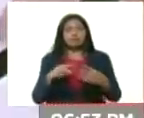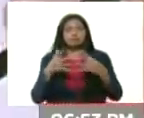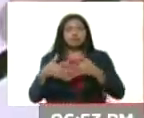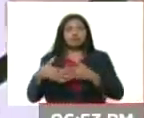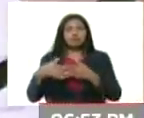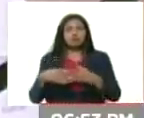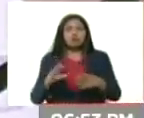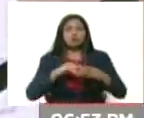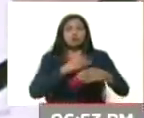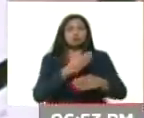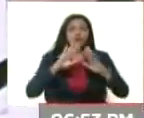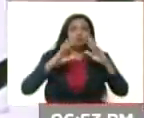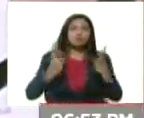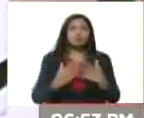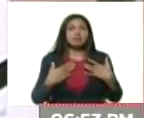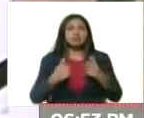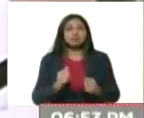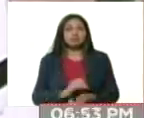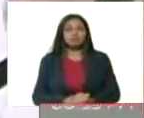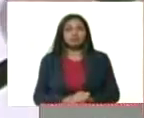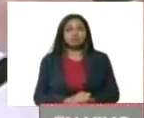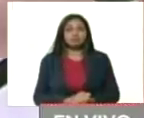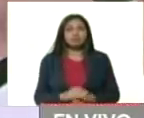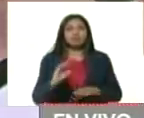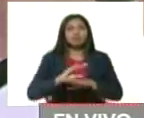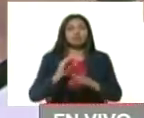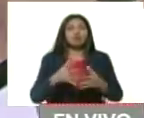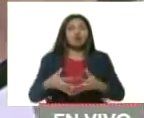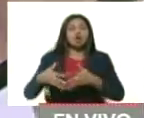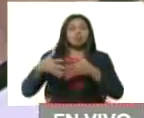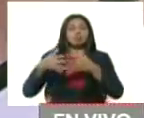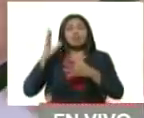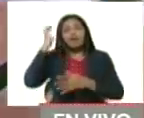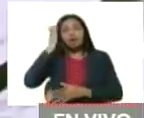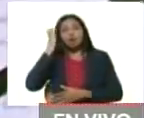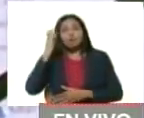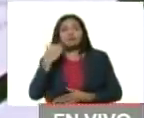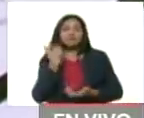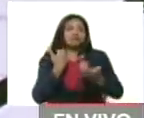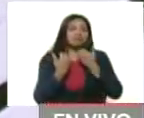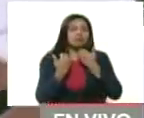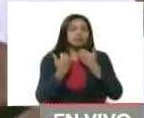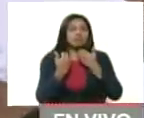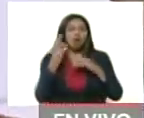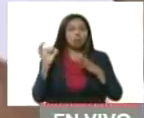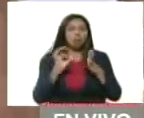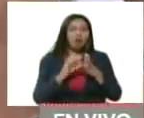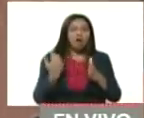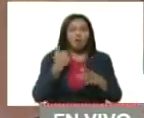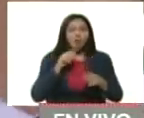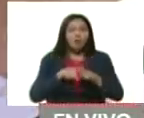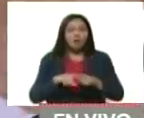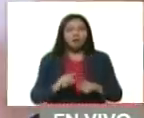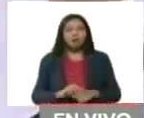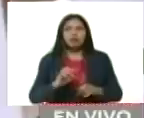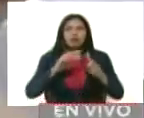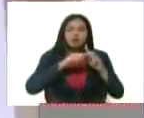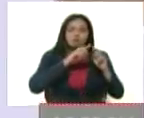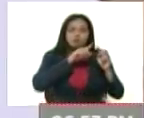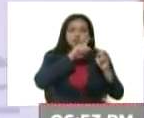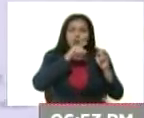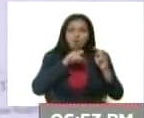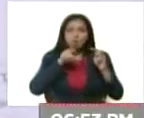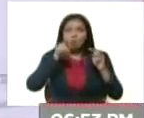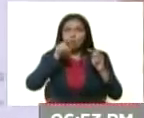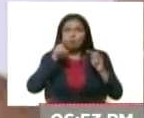Mundial de la Salud, y del Centro Europeo de Enfermedades Infecciosas. Esta es la curva que así